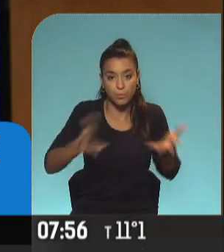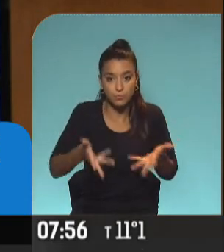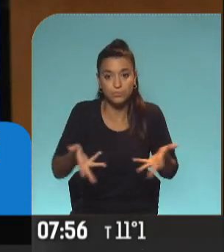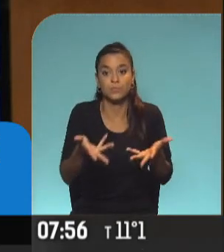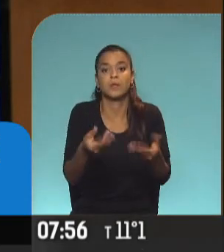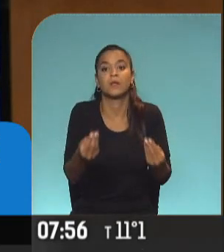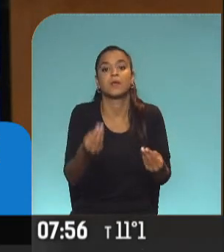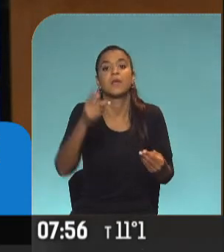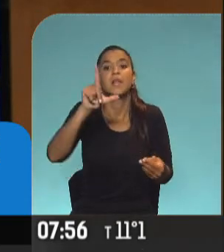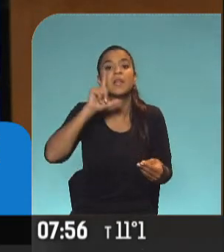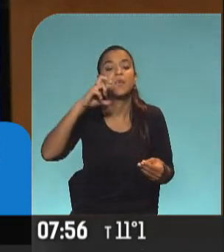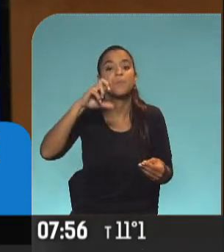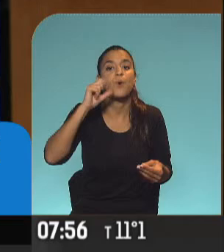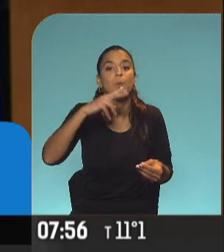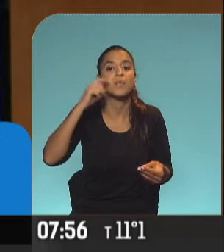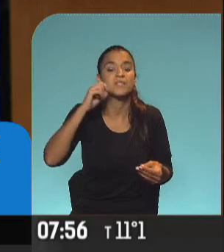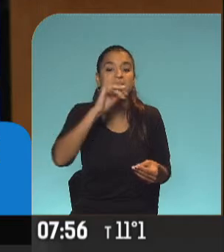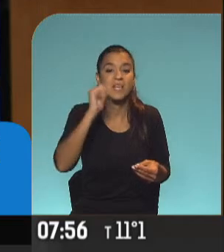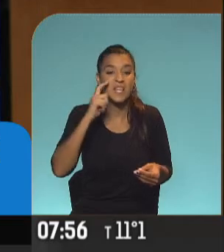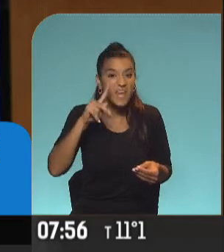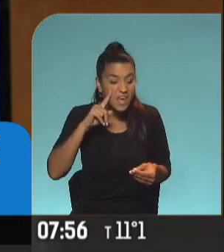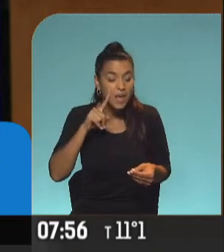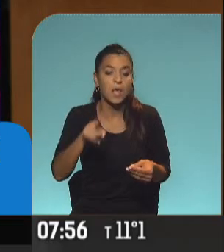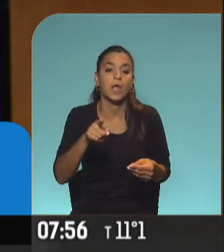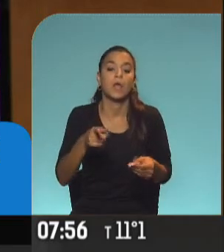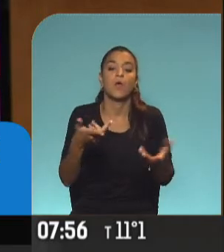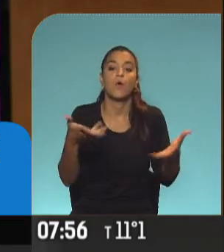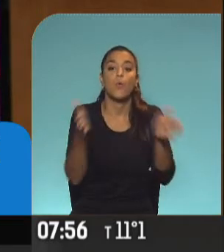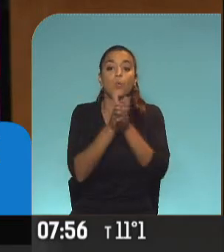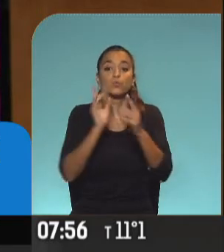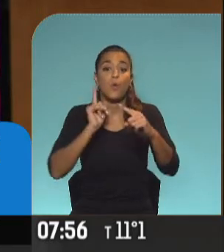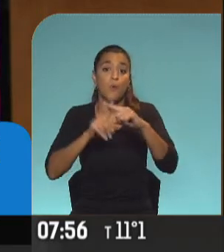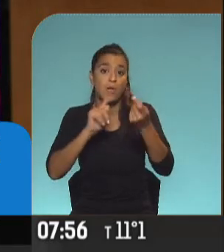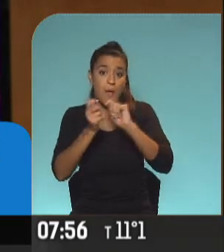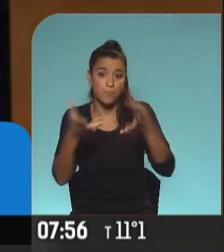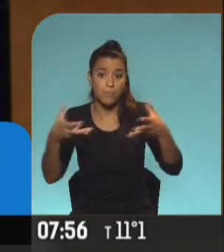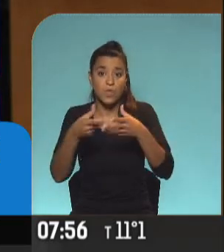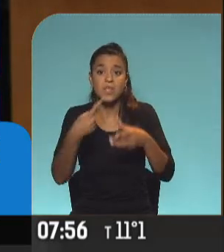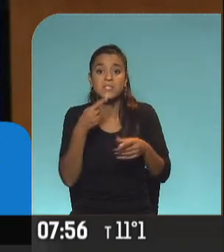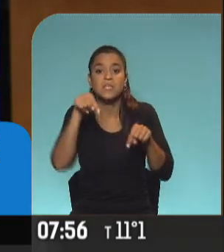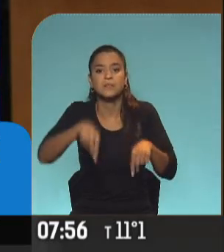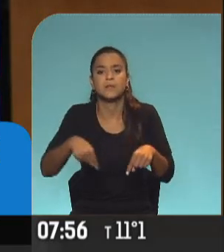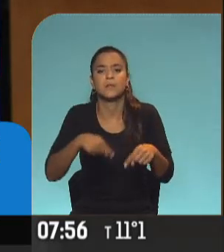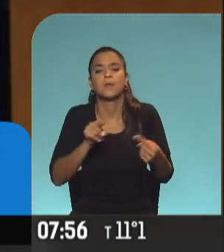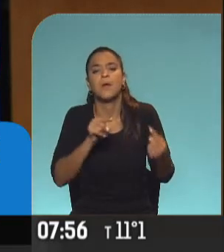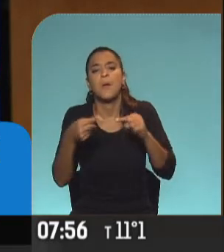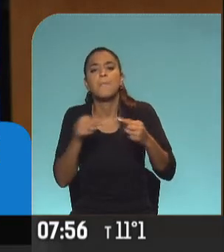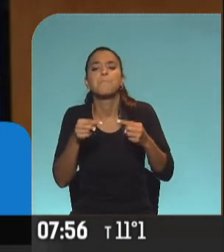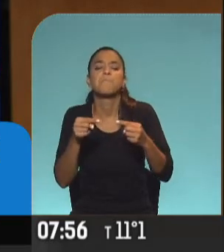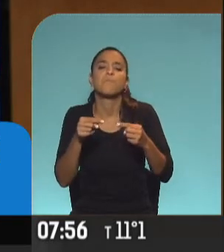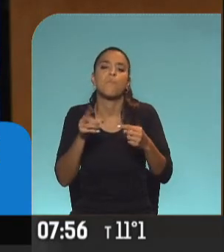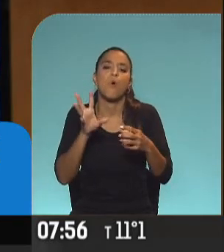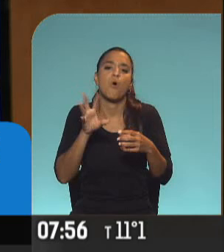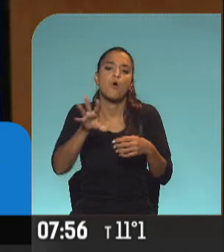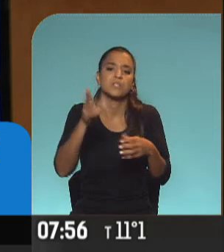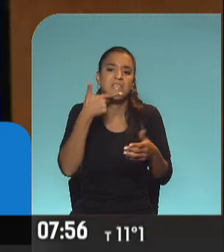proyecto fue Daniel Lipovetsky, diputado de Juntos por el Cambio. Ayer conversé con él y me decía que, bueno, él no se iba a meter en la estrategia parlamentaria